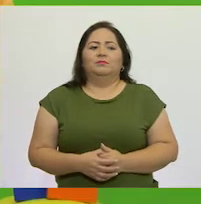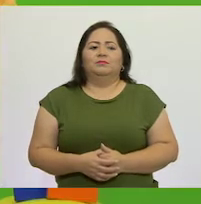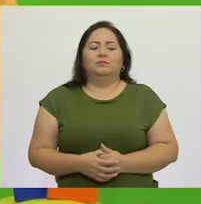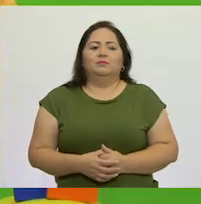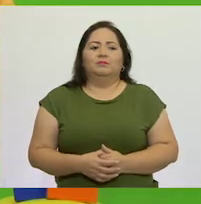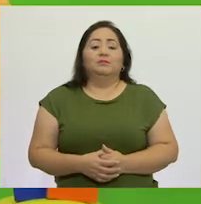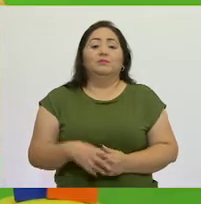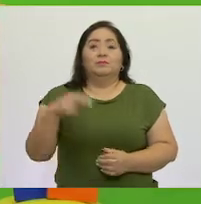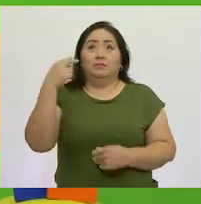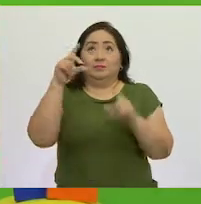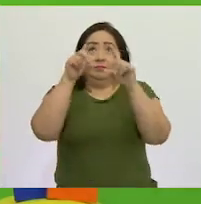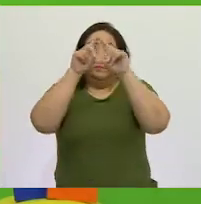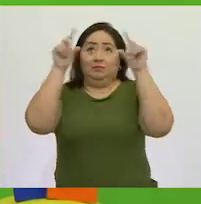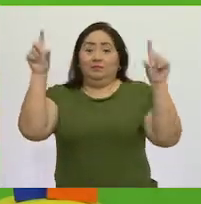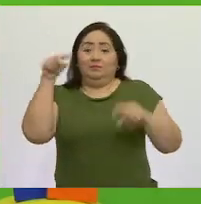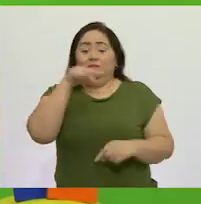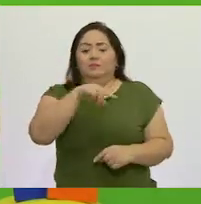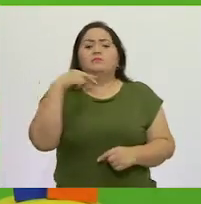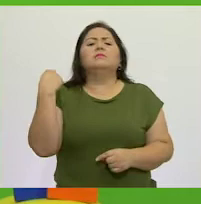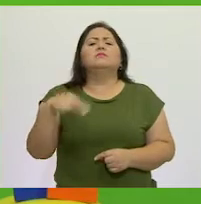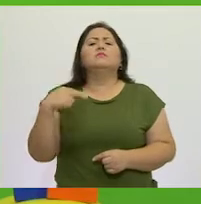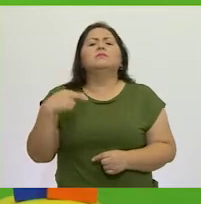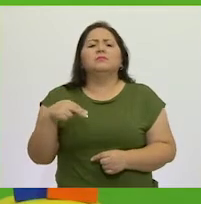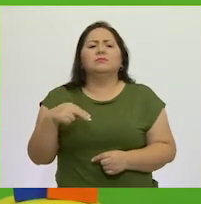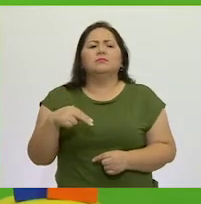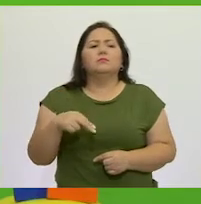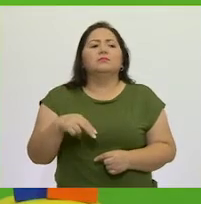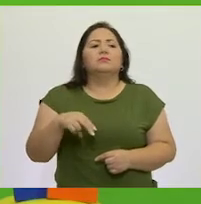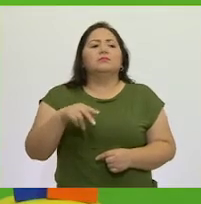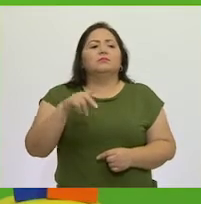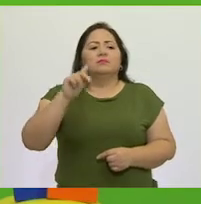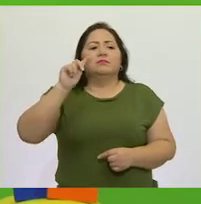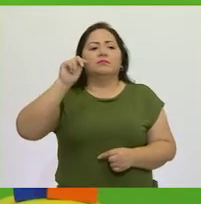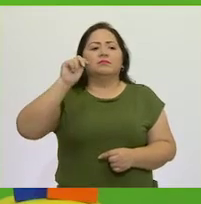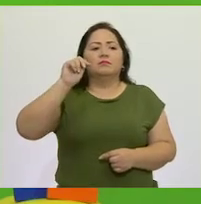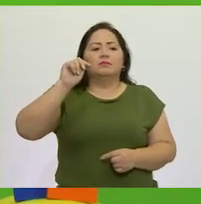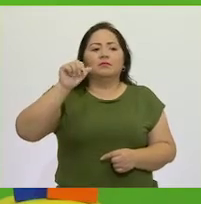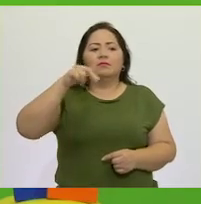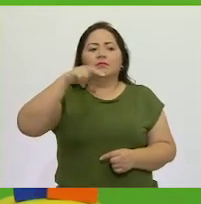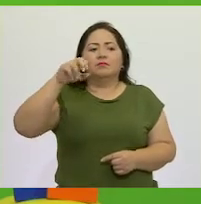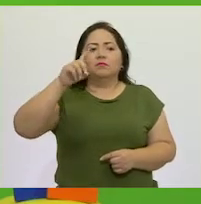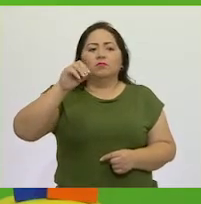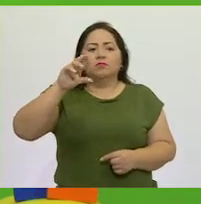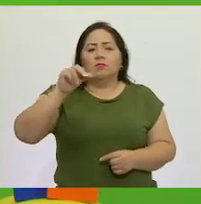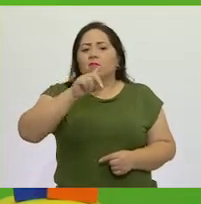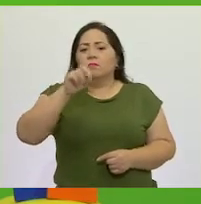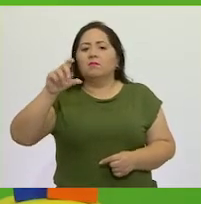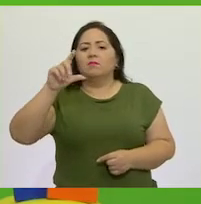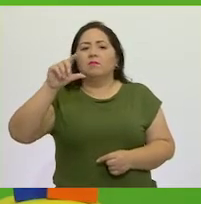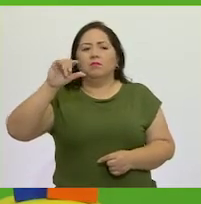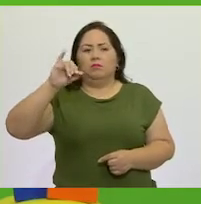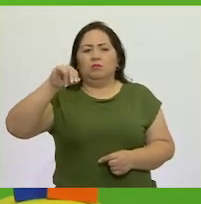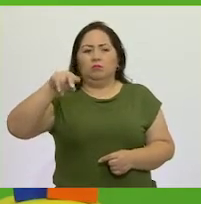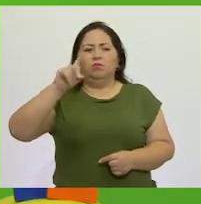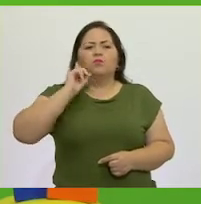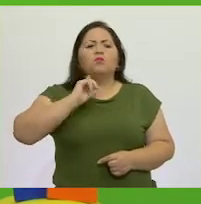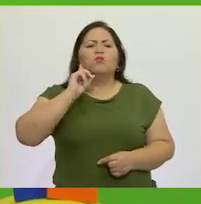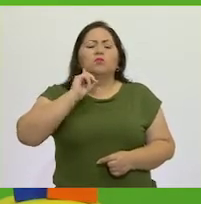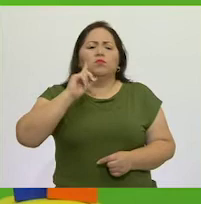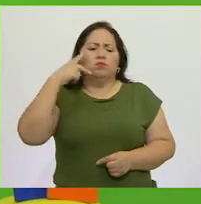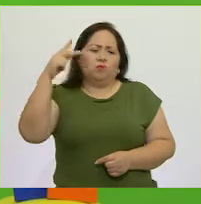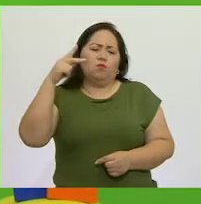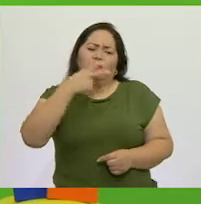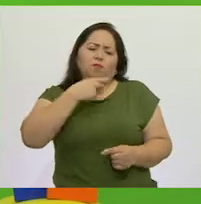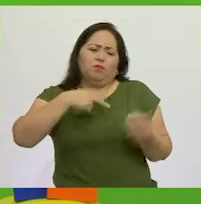Pues el título de esta pintura es Tañedora de laúd y es de Orazio